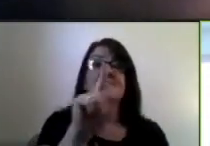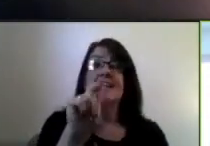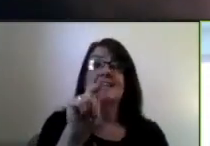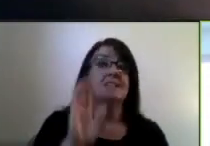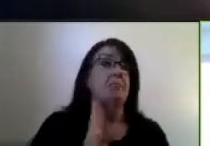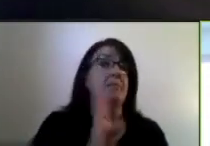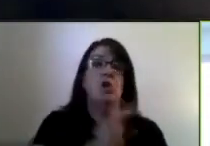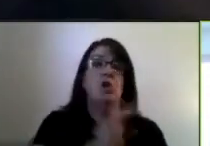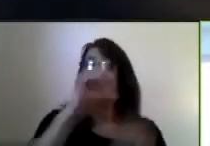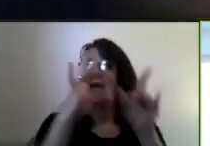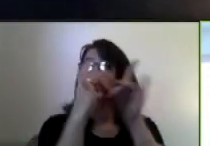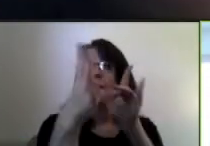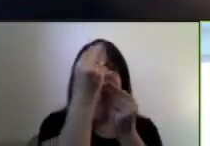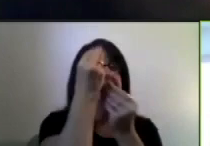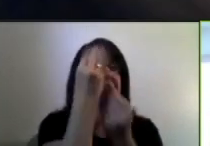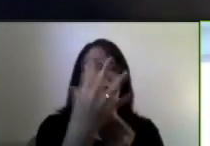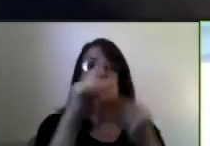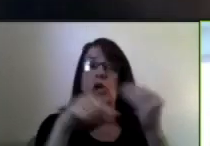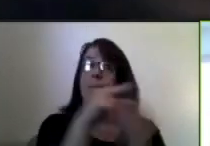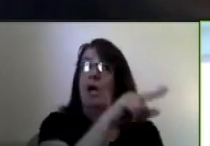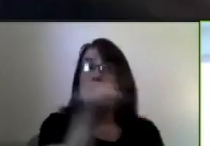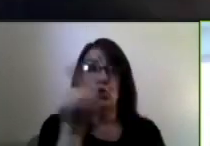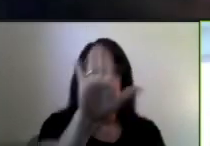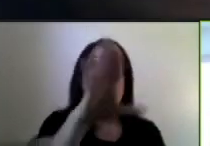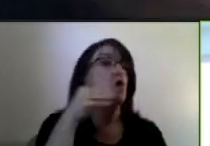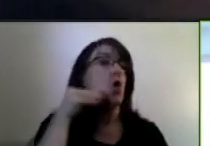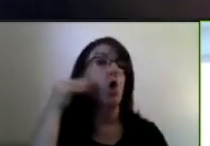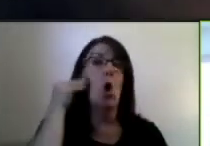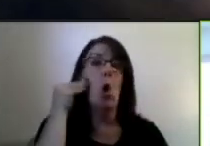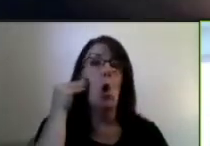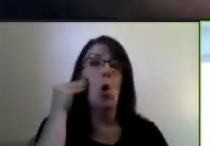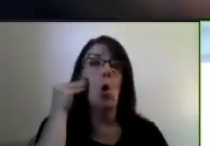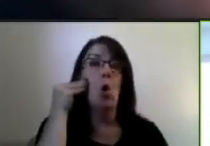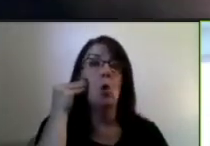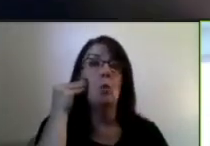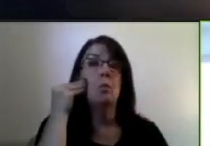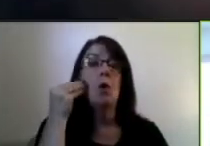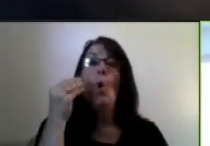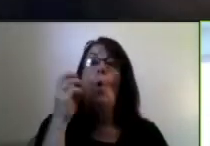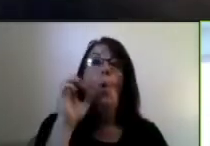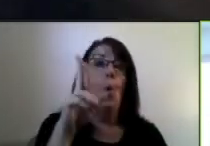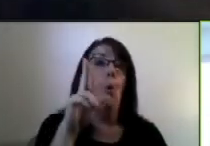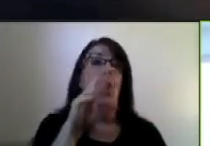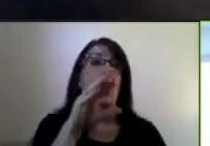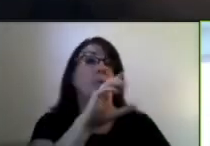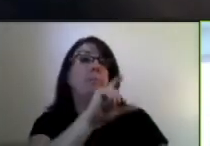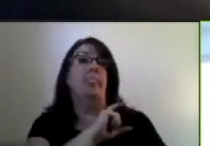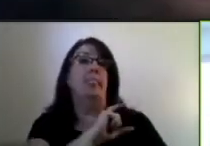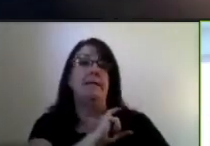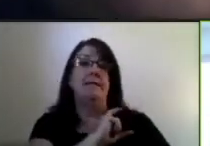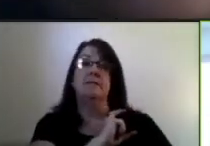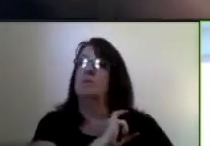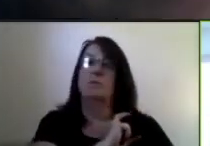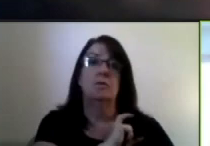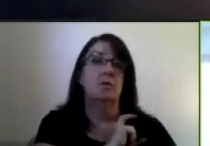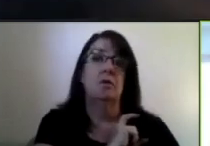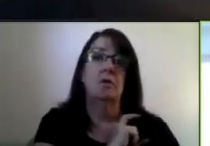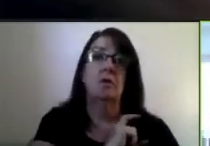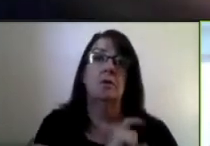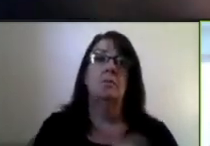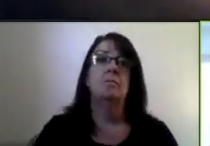any information about you, your home, even to law enforcement agencies. It is a federal